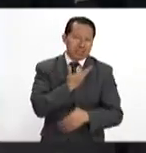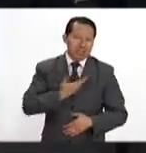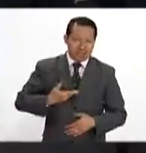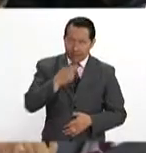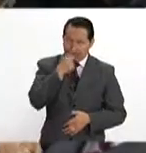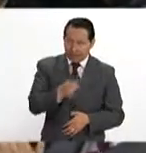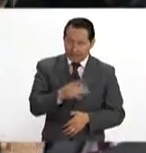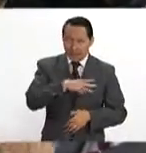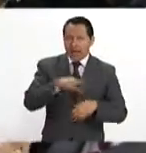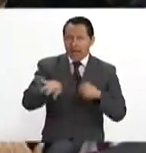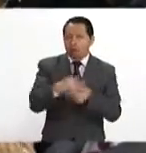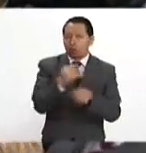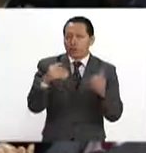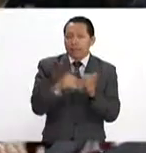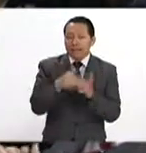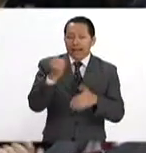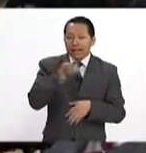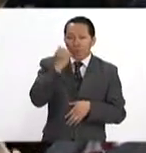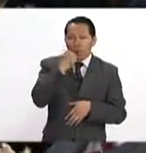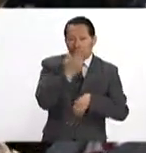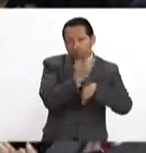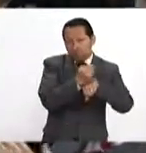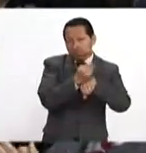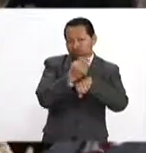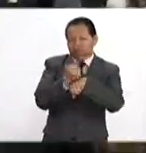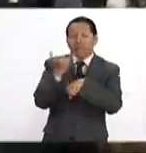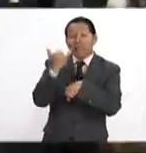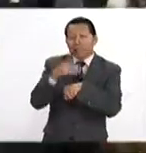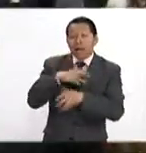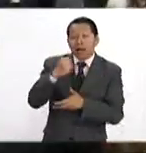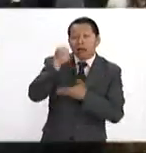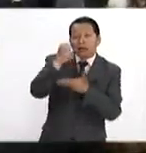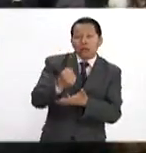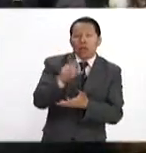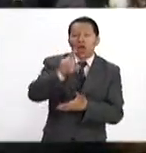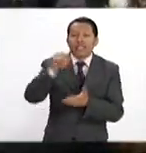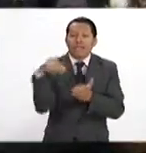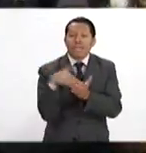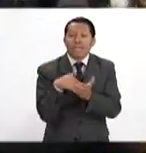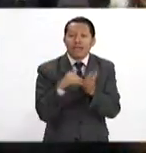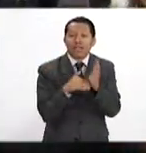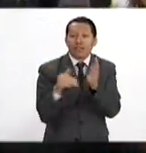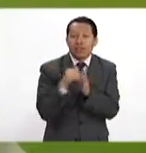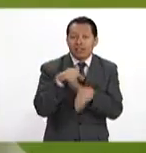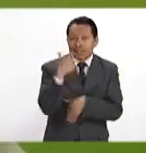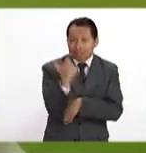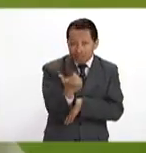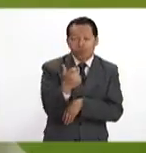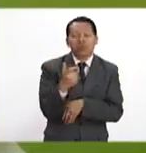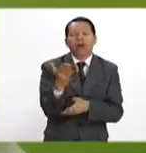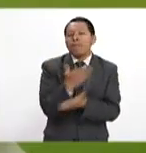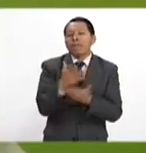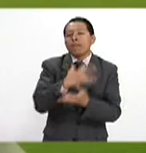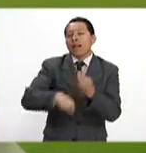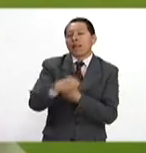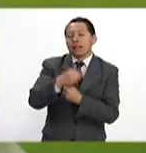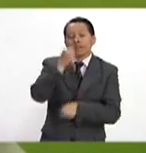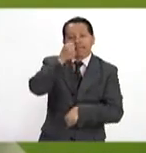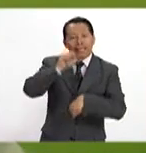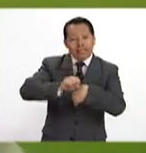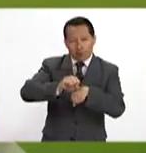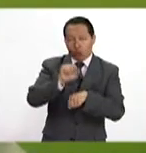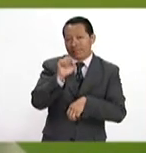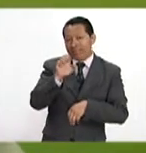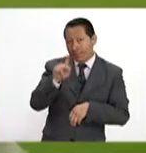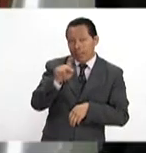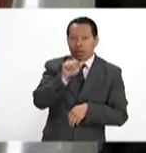rehabilitado 14,000 escuelas y se tiene pensado hacer una inversión de 80,000 millones de pesos. Por su parte, el secretario de Educación